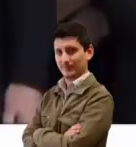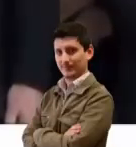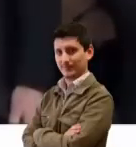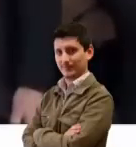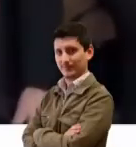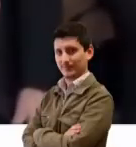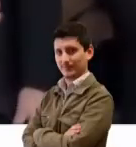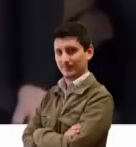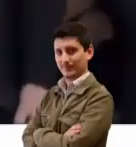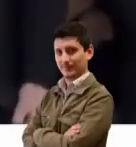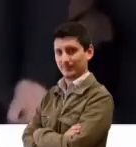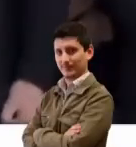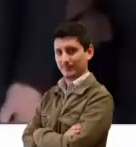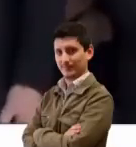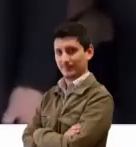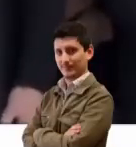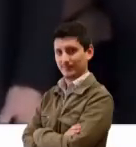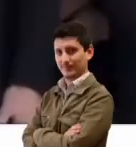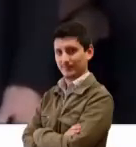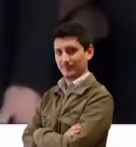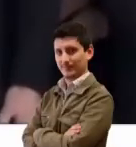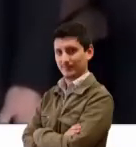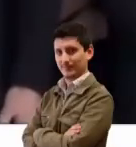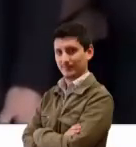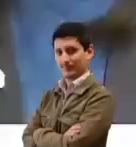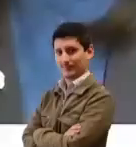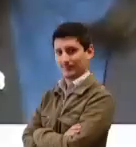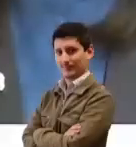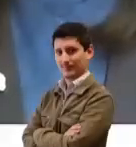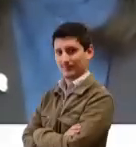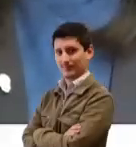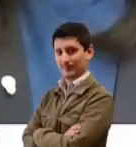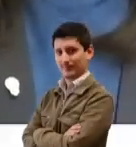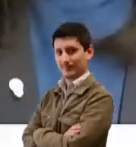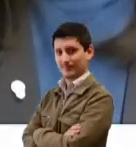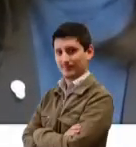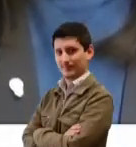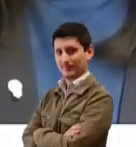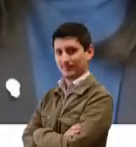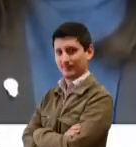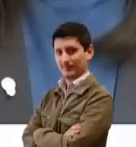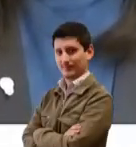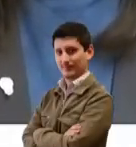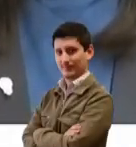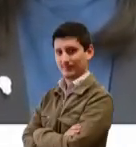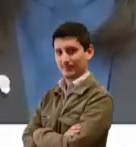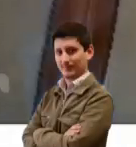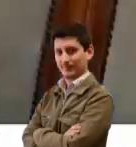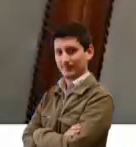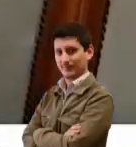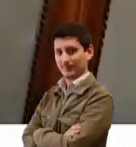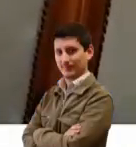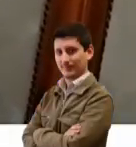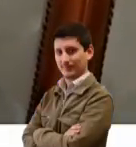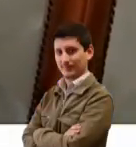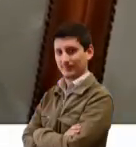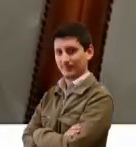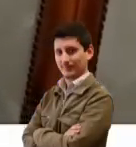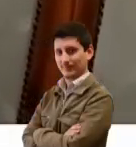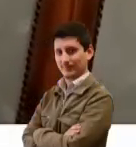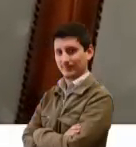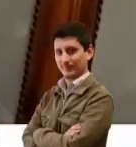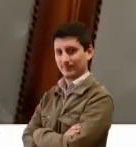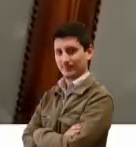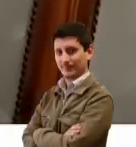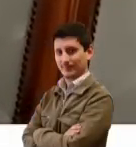el funcionamiento de un programa, como ocurriría en el caso del ministro Ávila con Junaef. Una vez un servicio público descentralizado